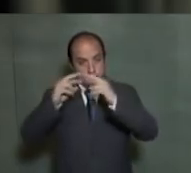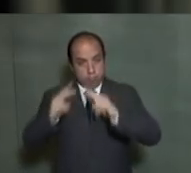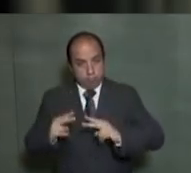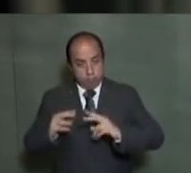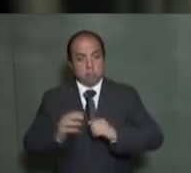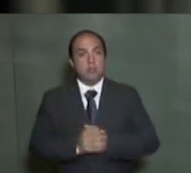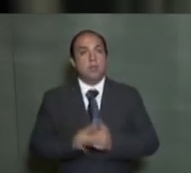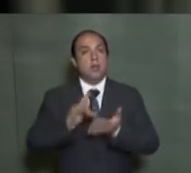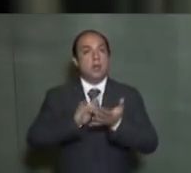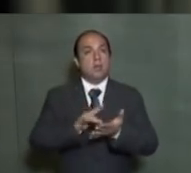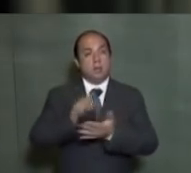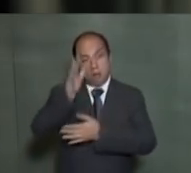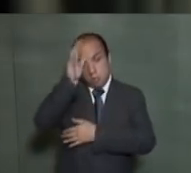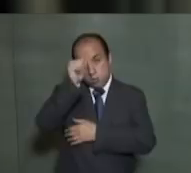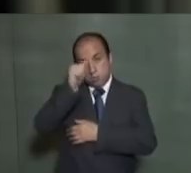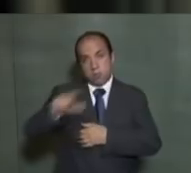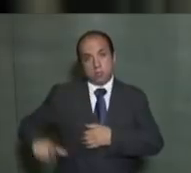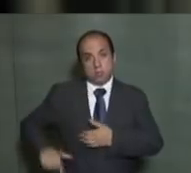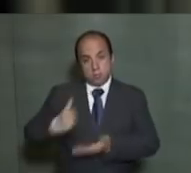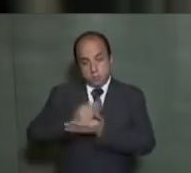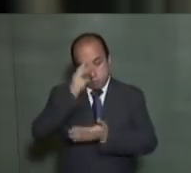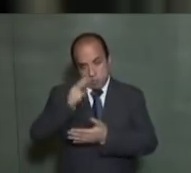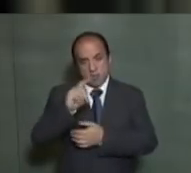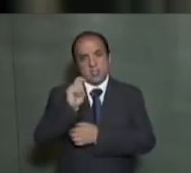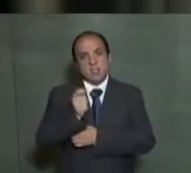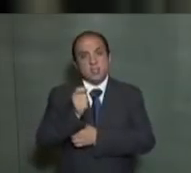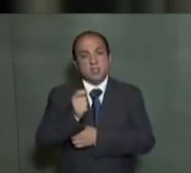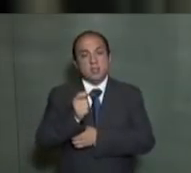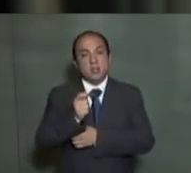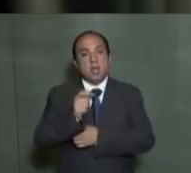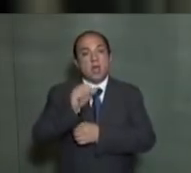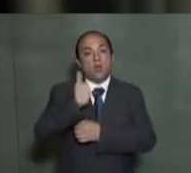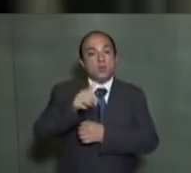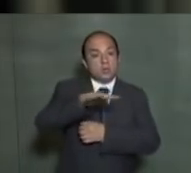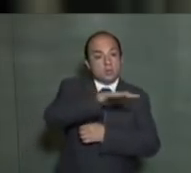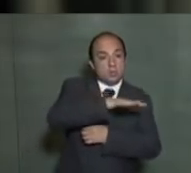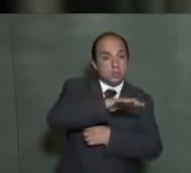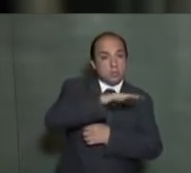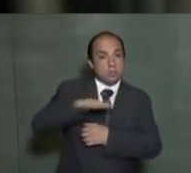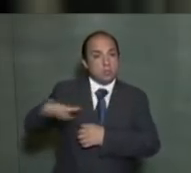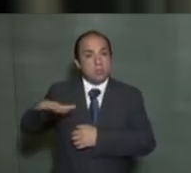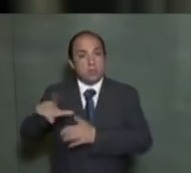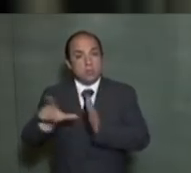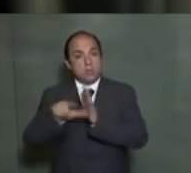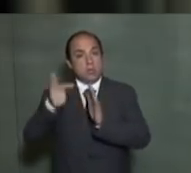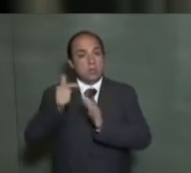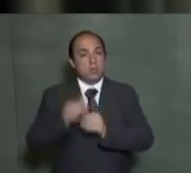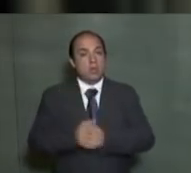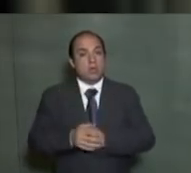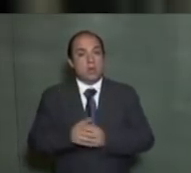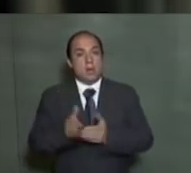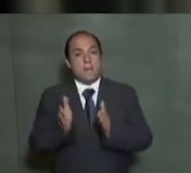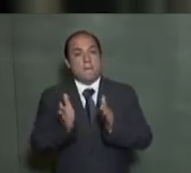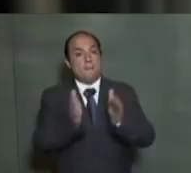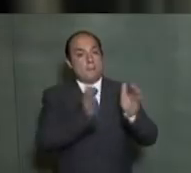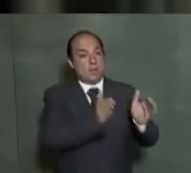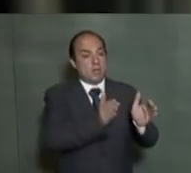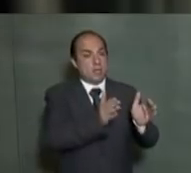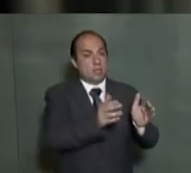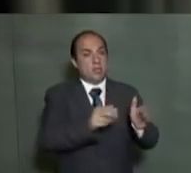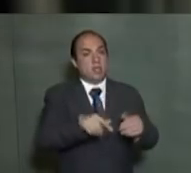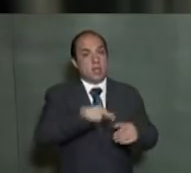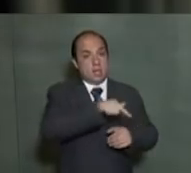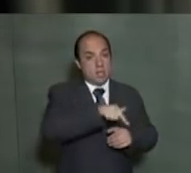con el Gobierno de la Ciudad de México tiene que ver con el resto de la línea 12, dejando a un lado lo que nosotros estamos llamando la zona